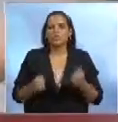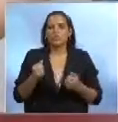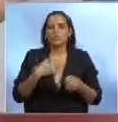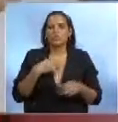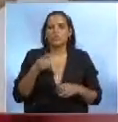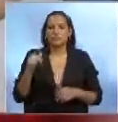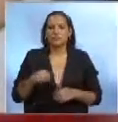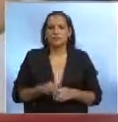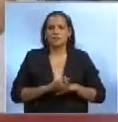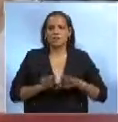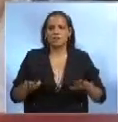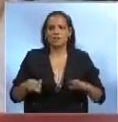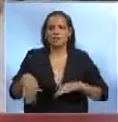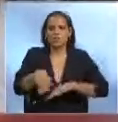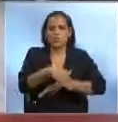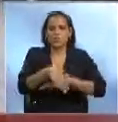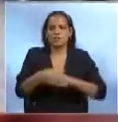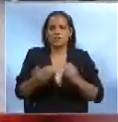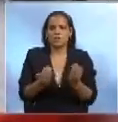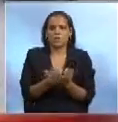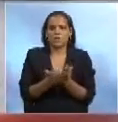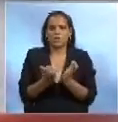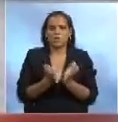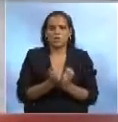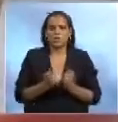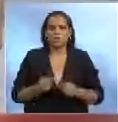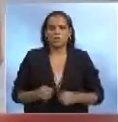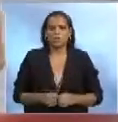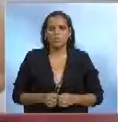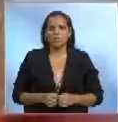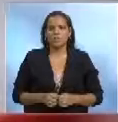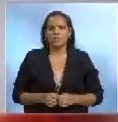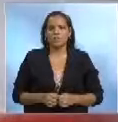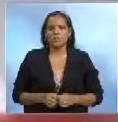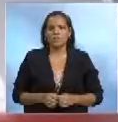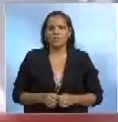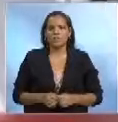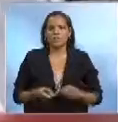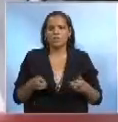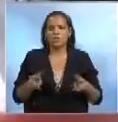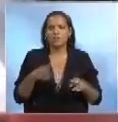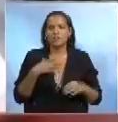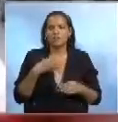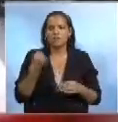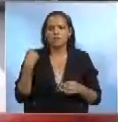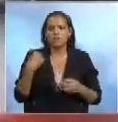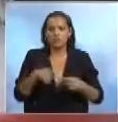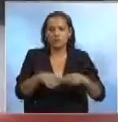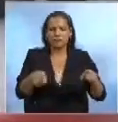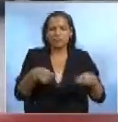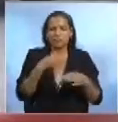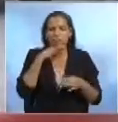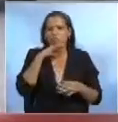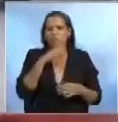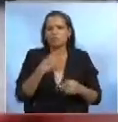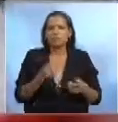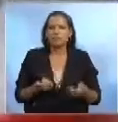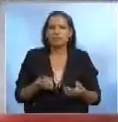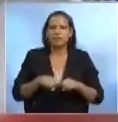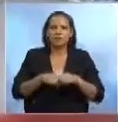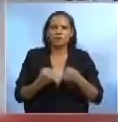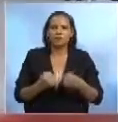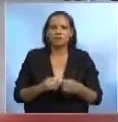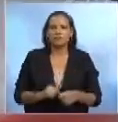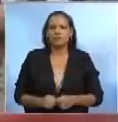ahí. Terminar la de acá de la carretera del basurero, que está llena de huecos, llena de baches y es un